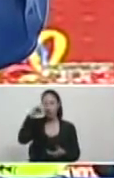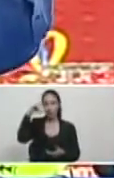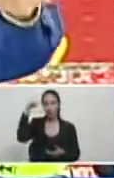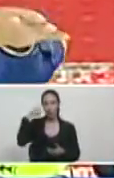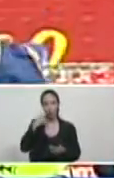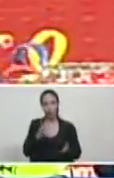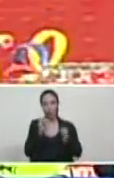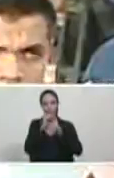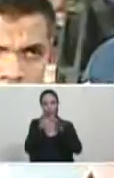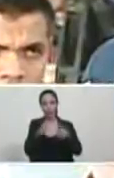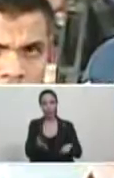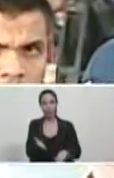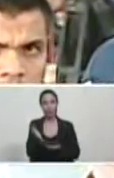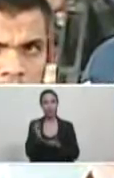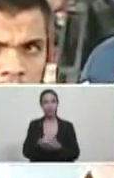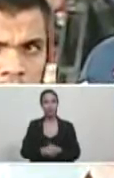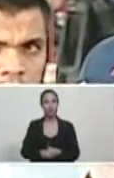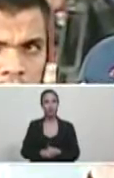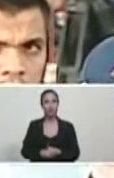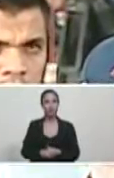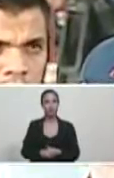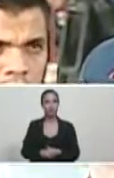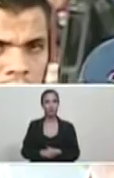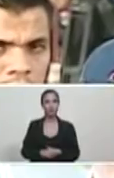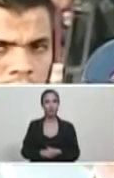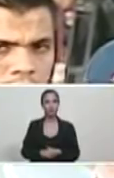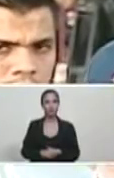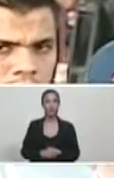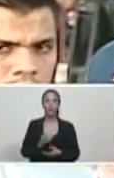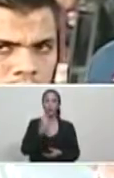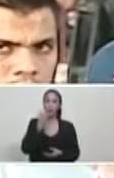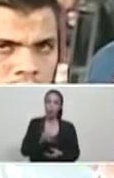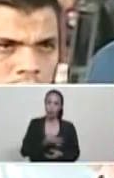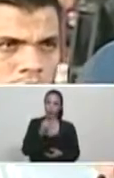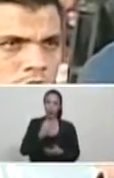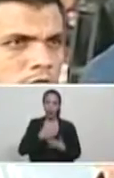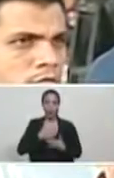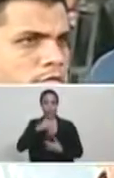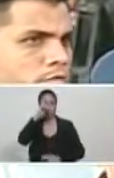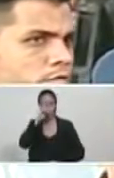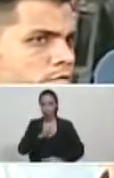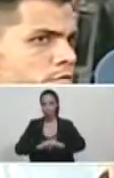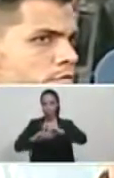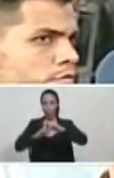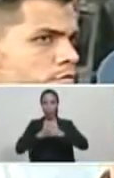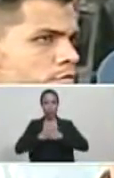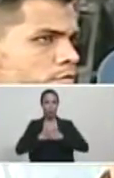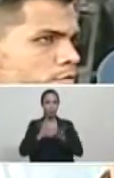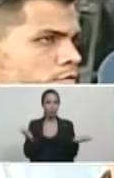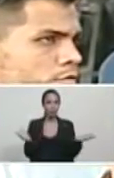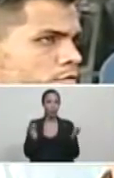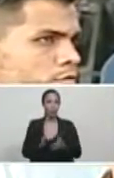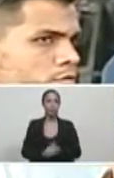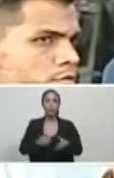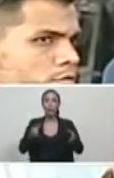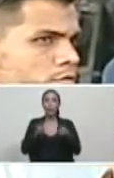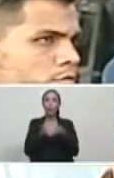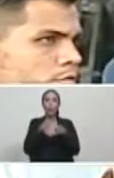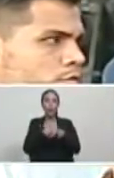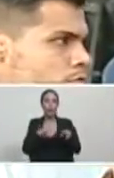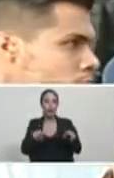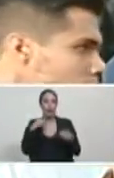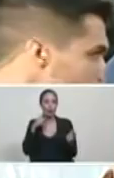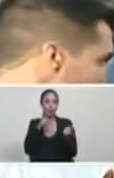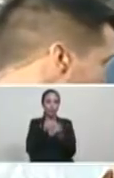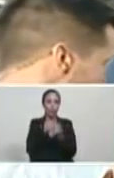bienvenida. Gracias, presidente, muy buenas tardes. Y bueno, para mí es un honor estar representando este hermoso movimiento y a los niños